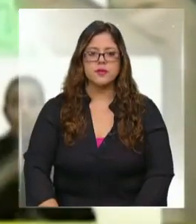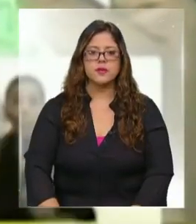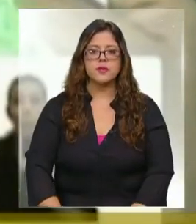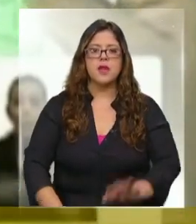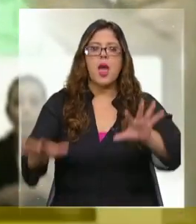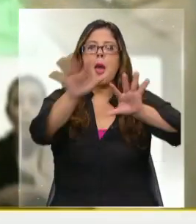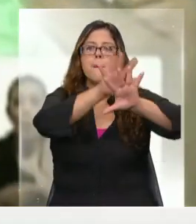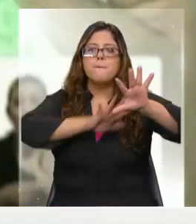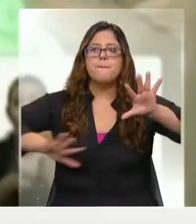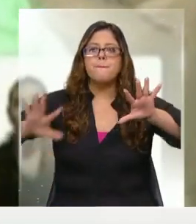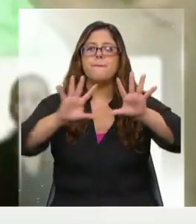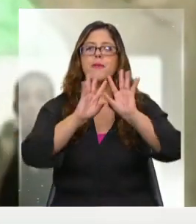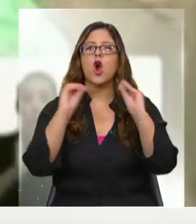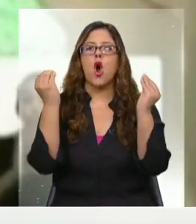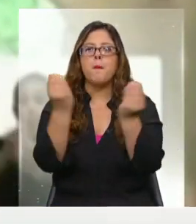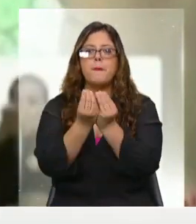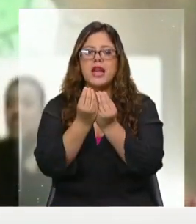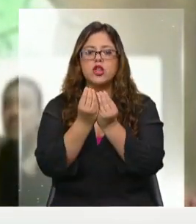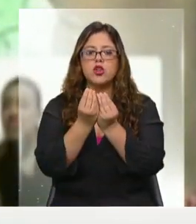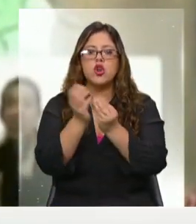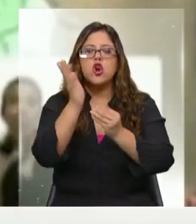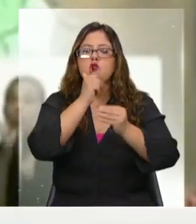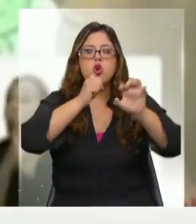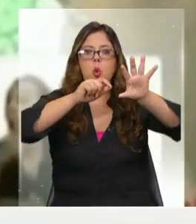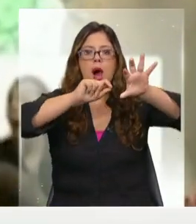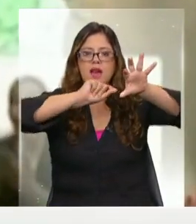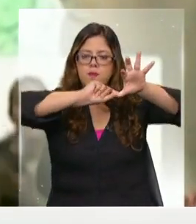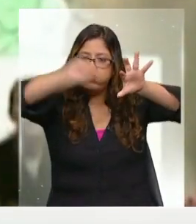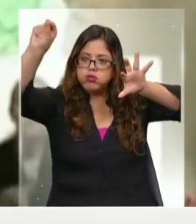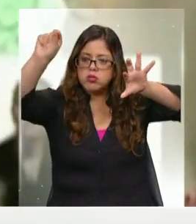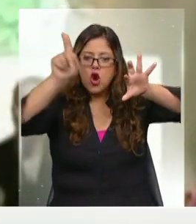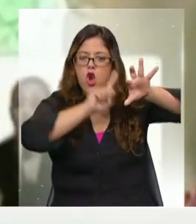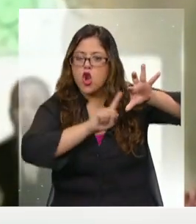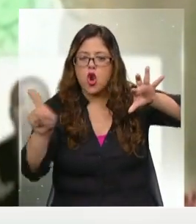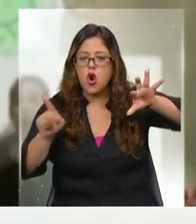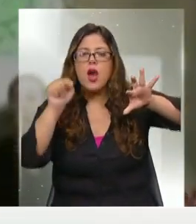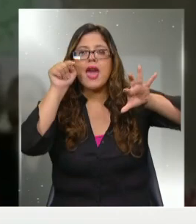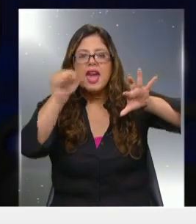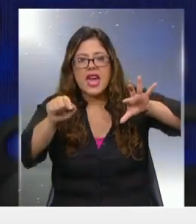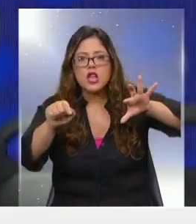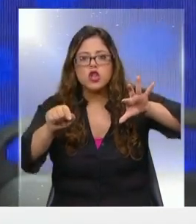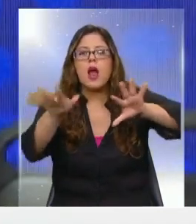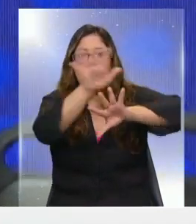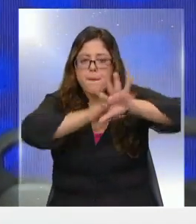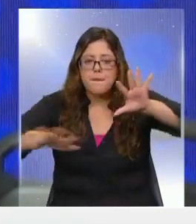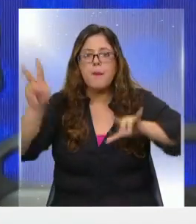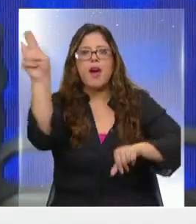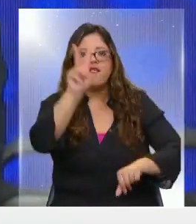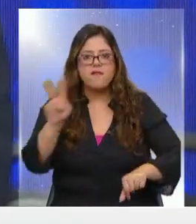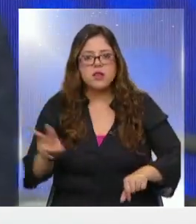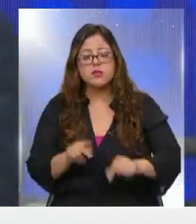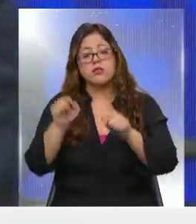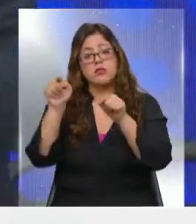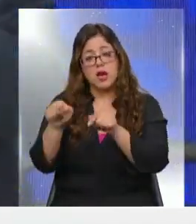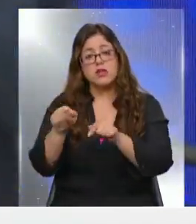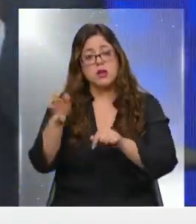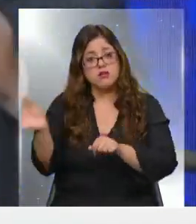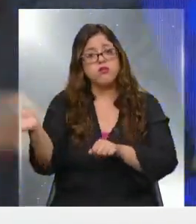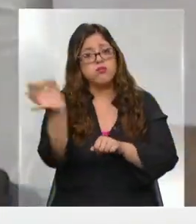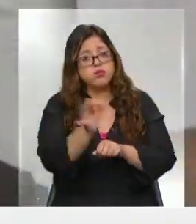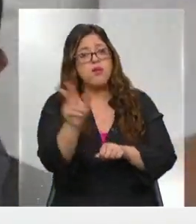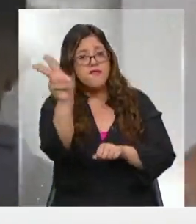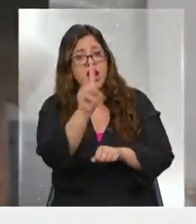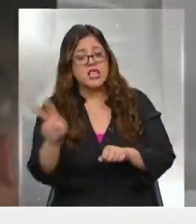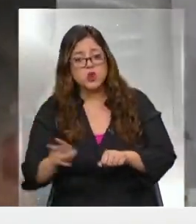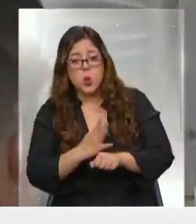Mapa completo. No está el rayado ya. Es el mapa de Venezuela. Así por lo menos lo definió